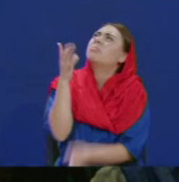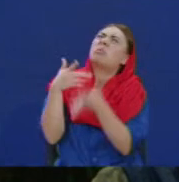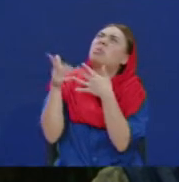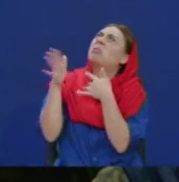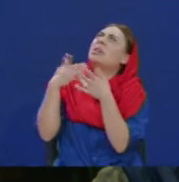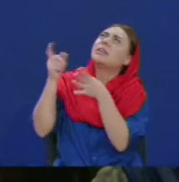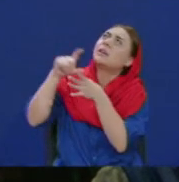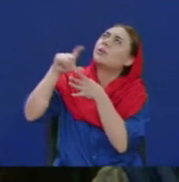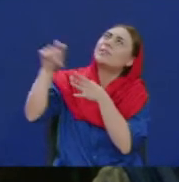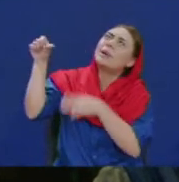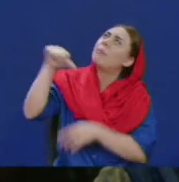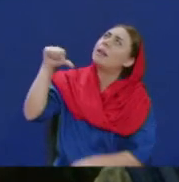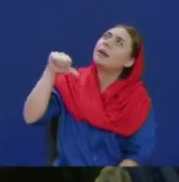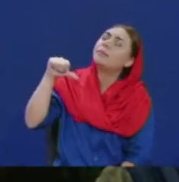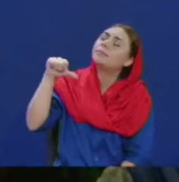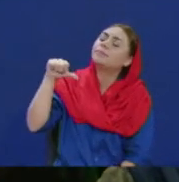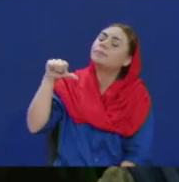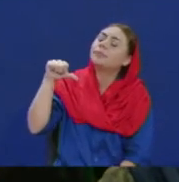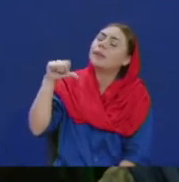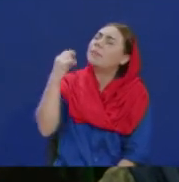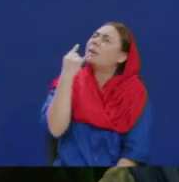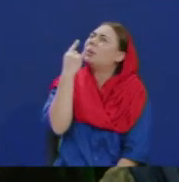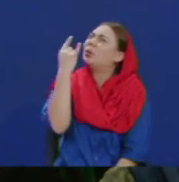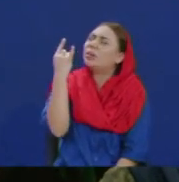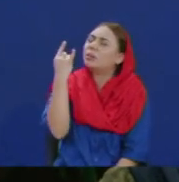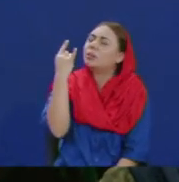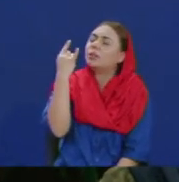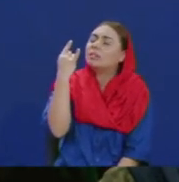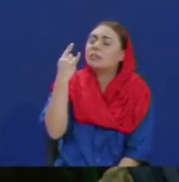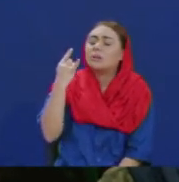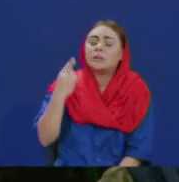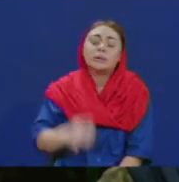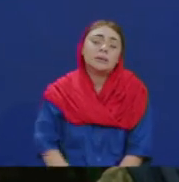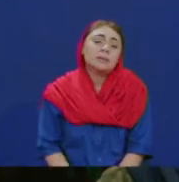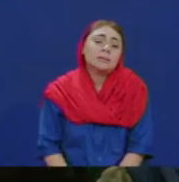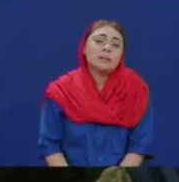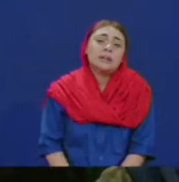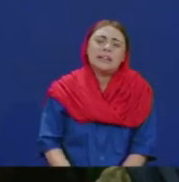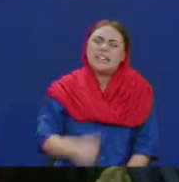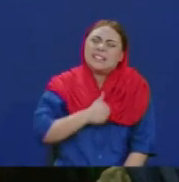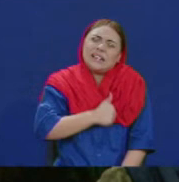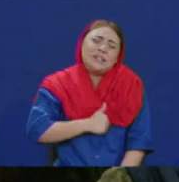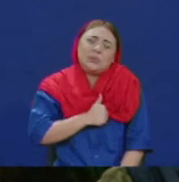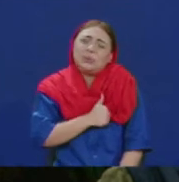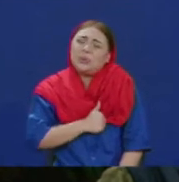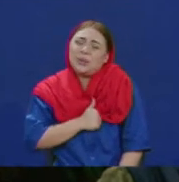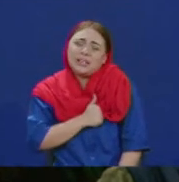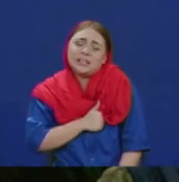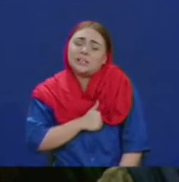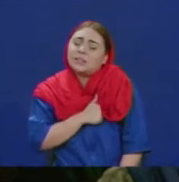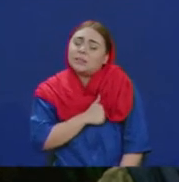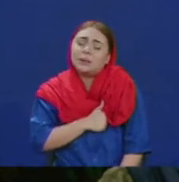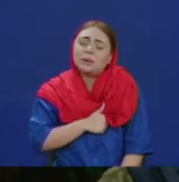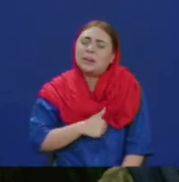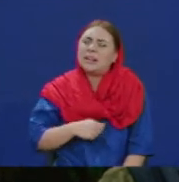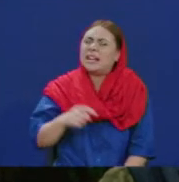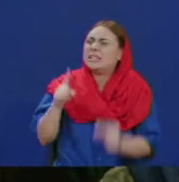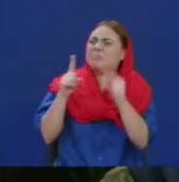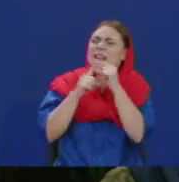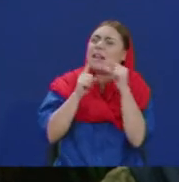levadura, ya sea esa levadura palaios, caquia o